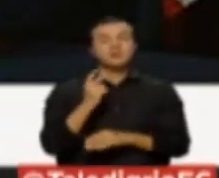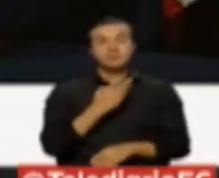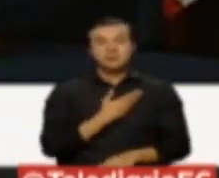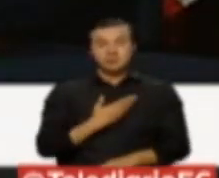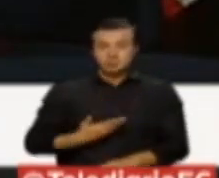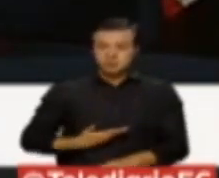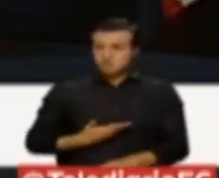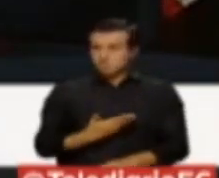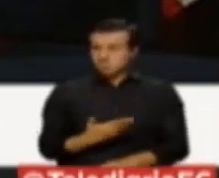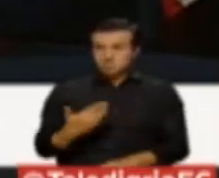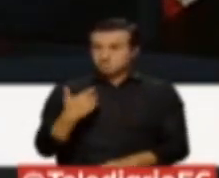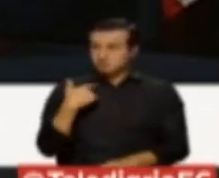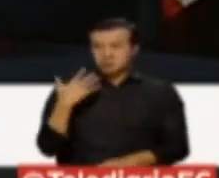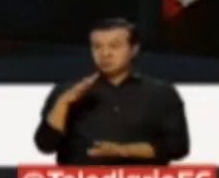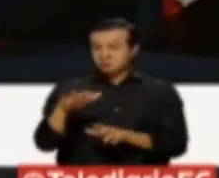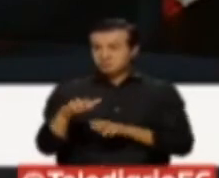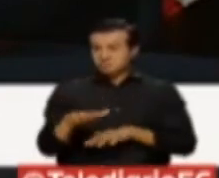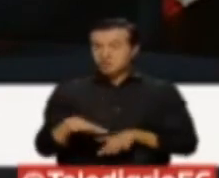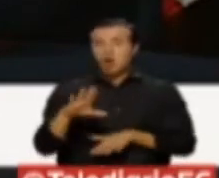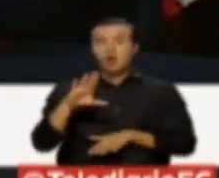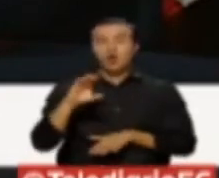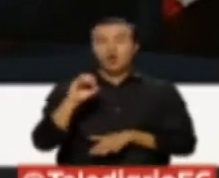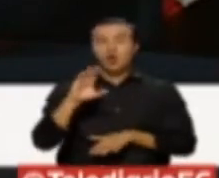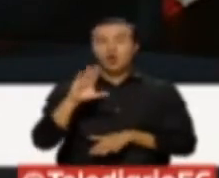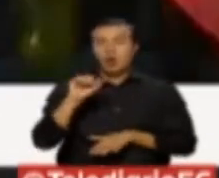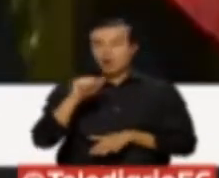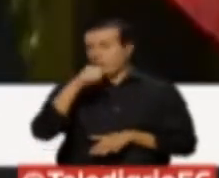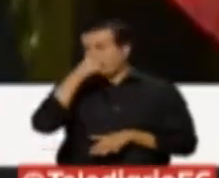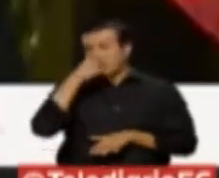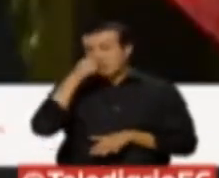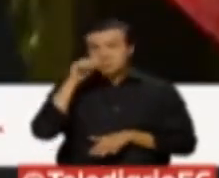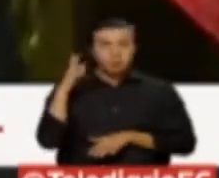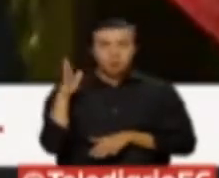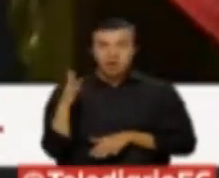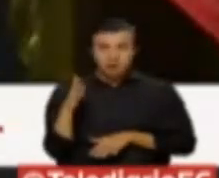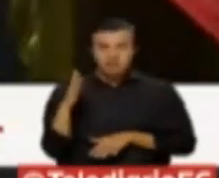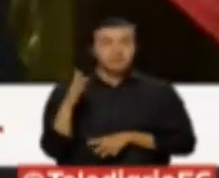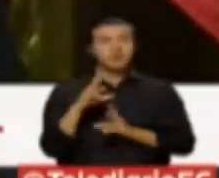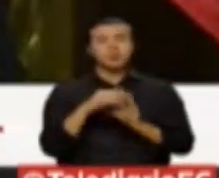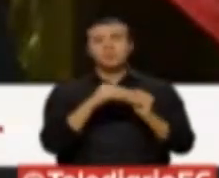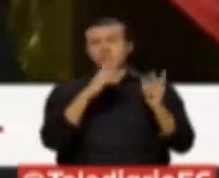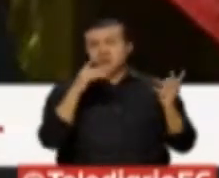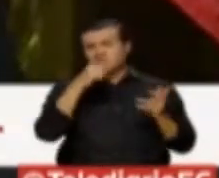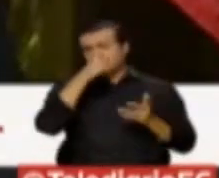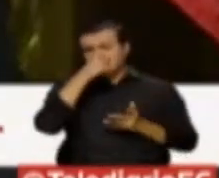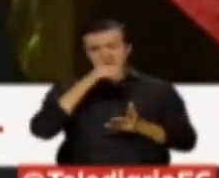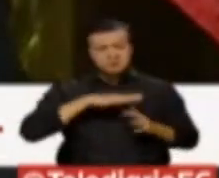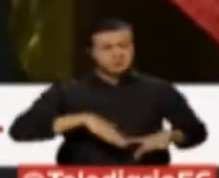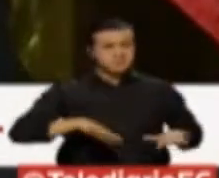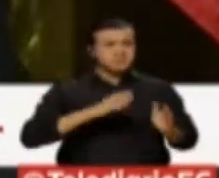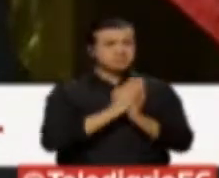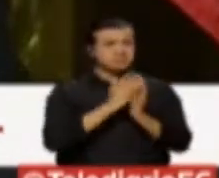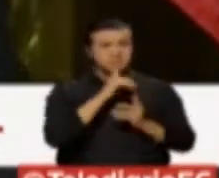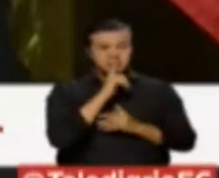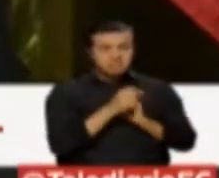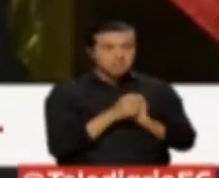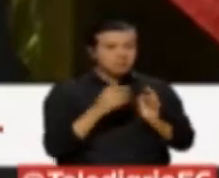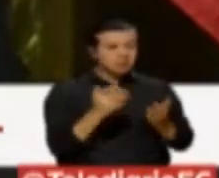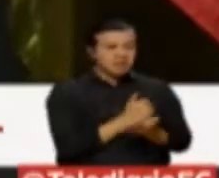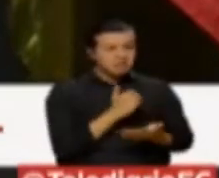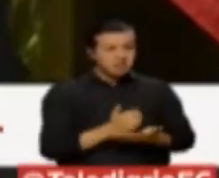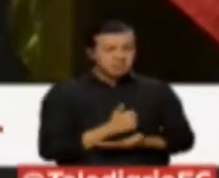no tiene cultivos de coca y sin embargo capturan toneladas de narcóticos producidos en países vecinos